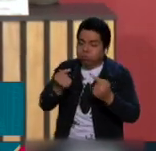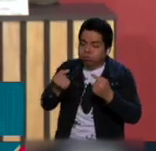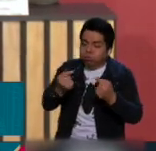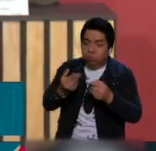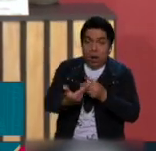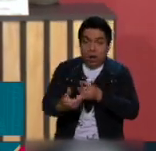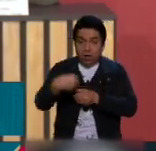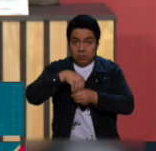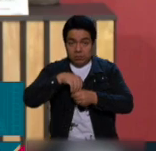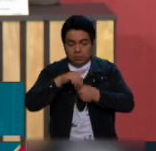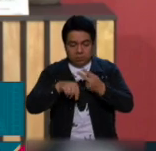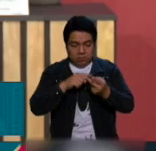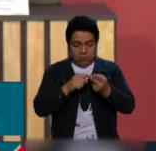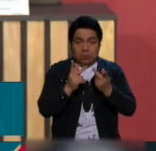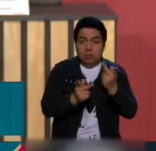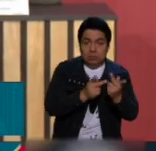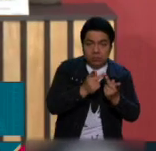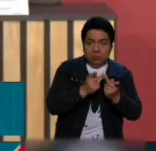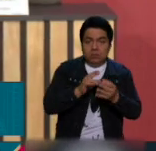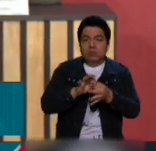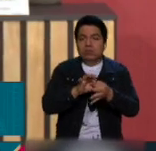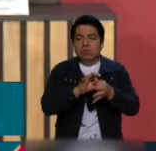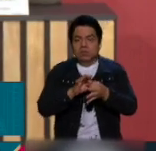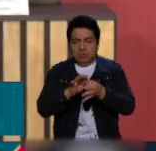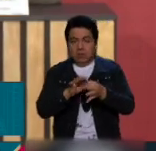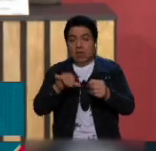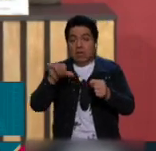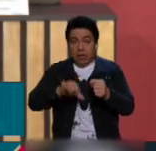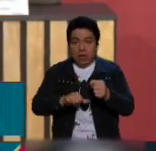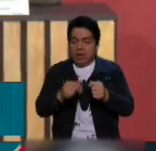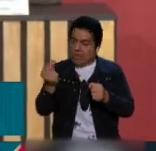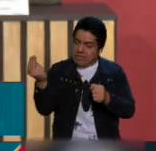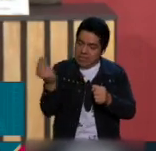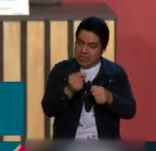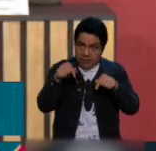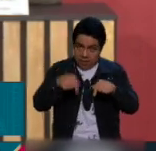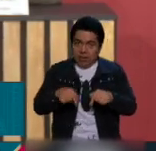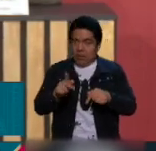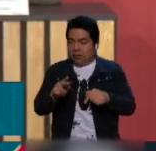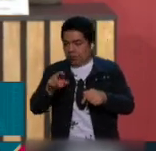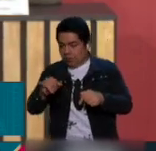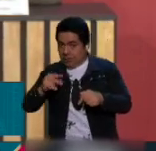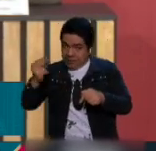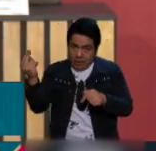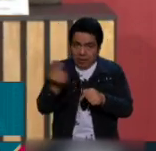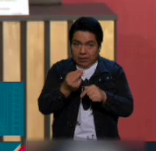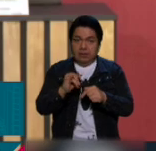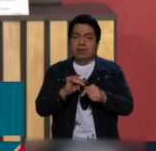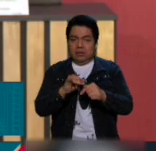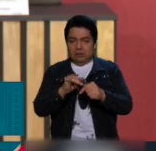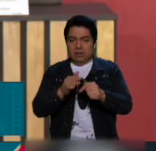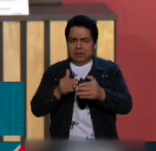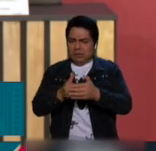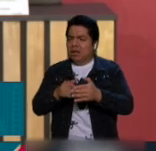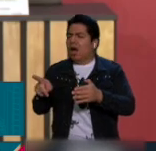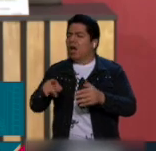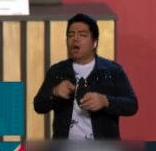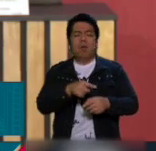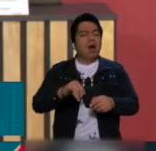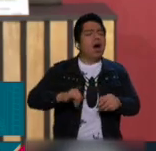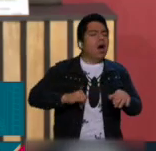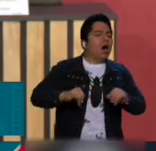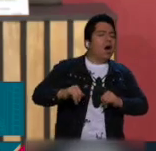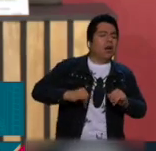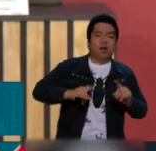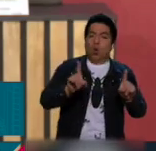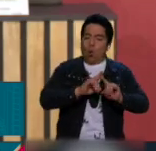inclusión y del consenso. La unidad que hoy tanto necesitamos exige superar cualquier interés individual